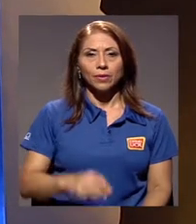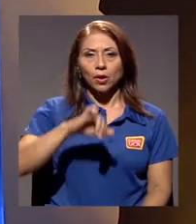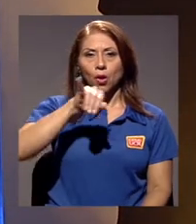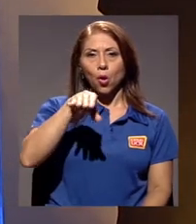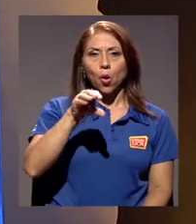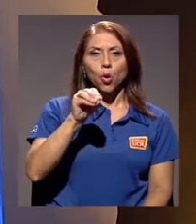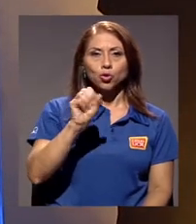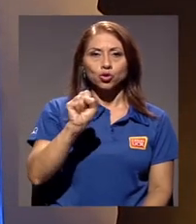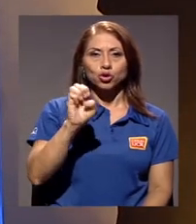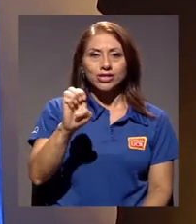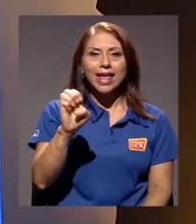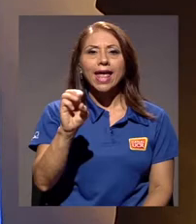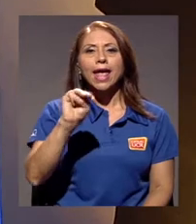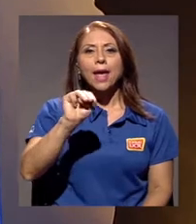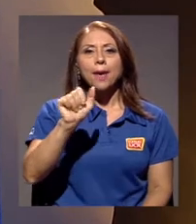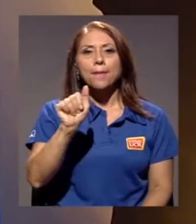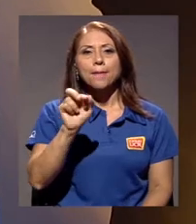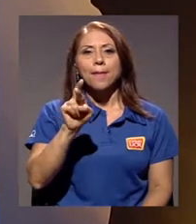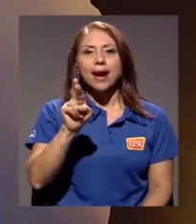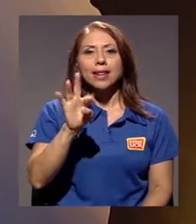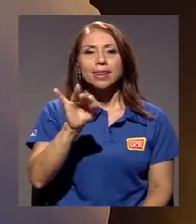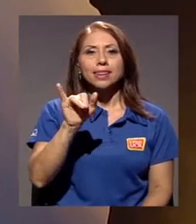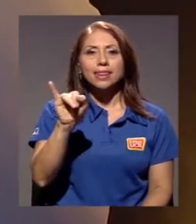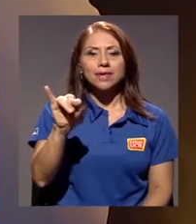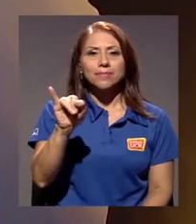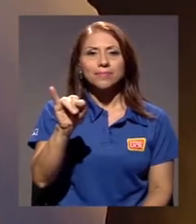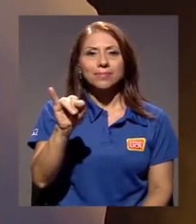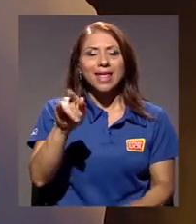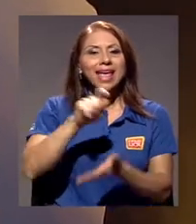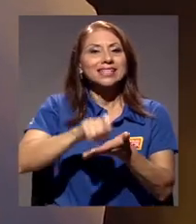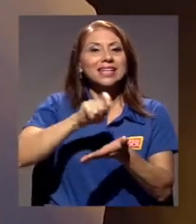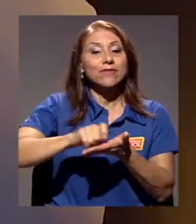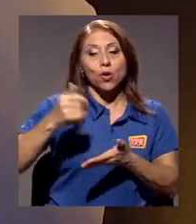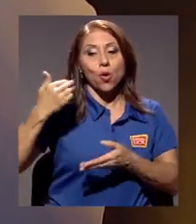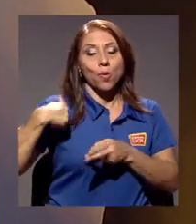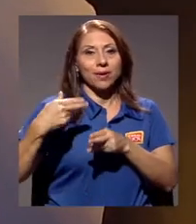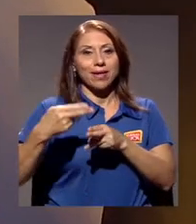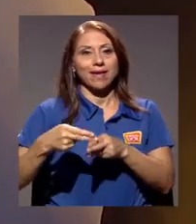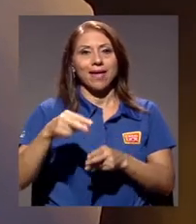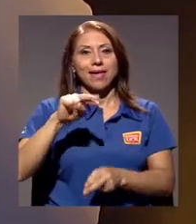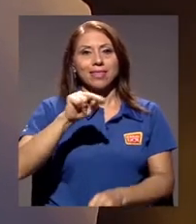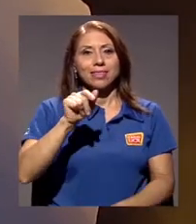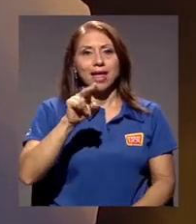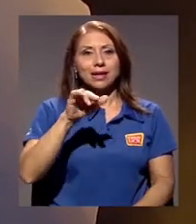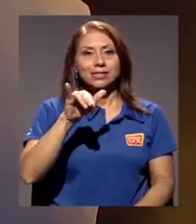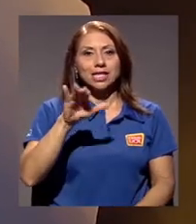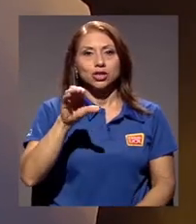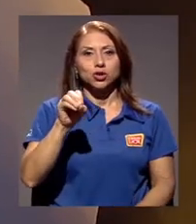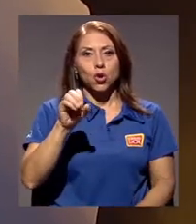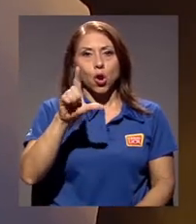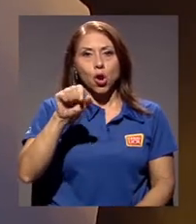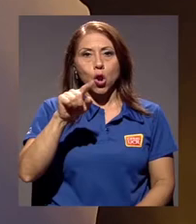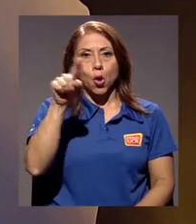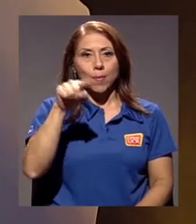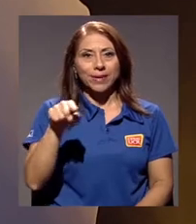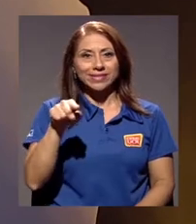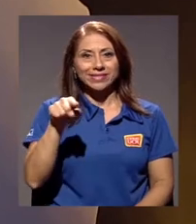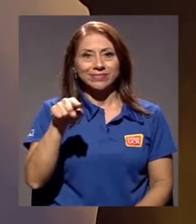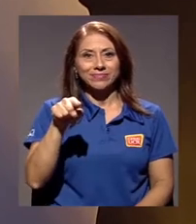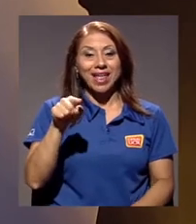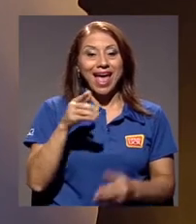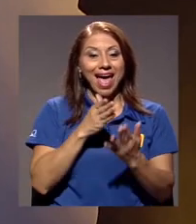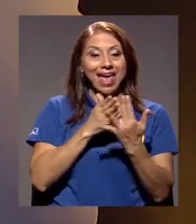josé martí escribió que en ercis o lópez fue a cuba por los eeuu